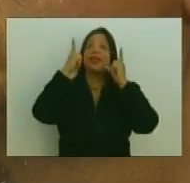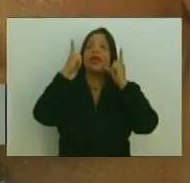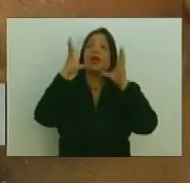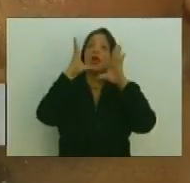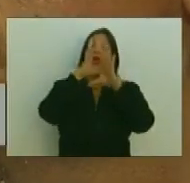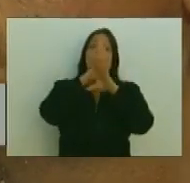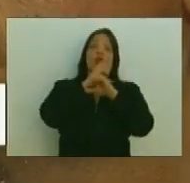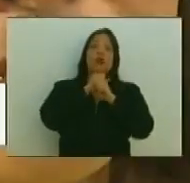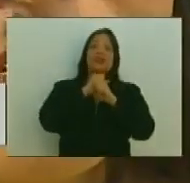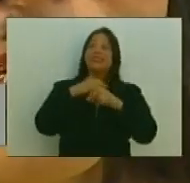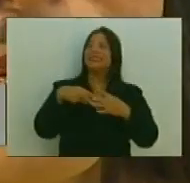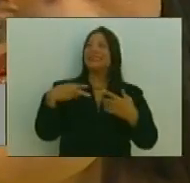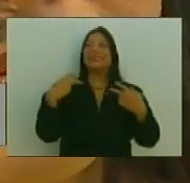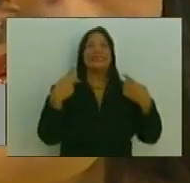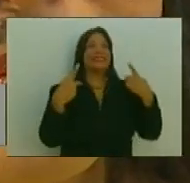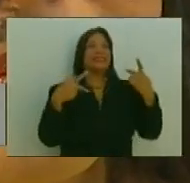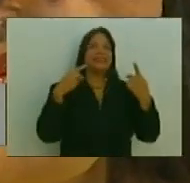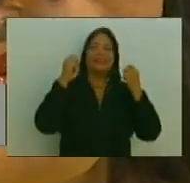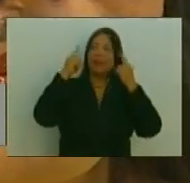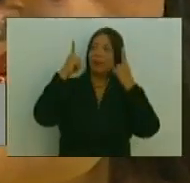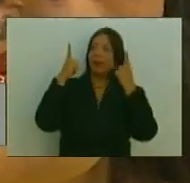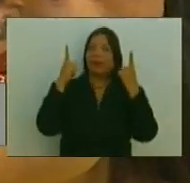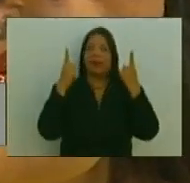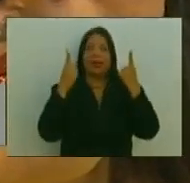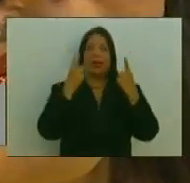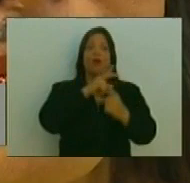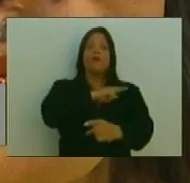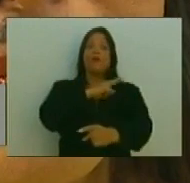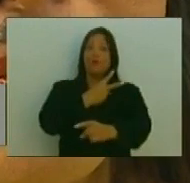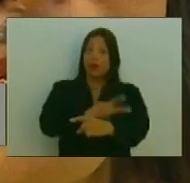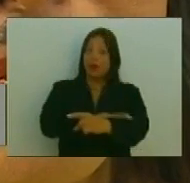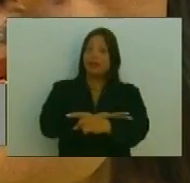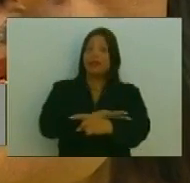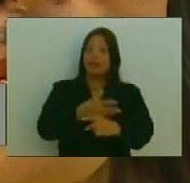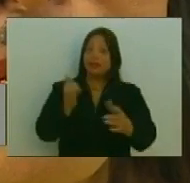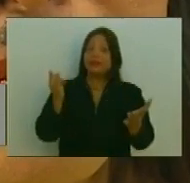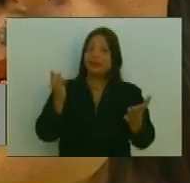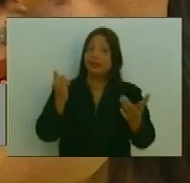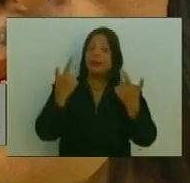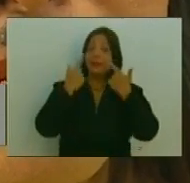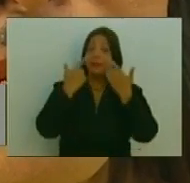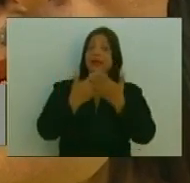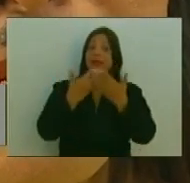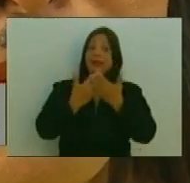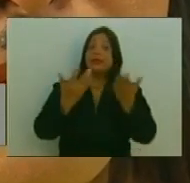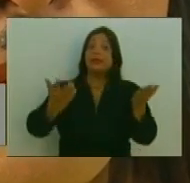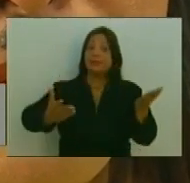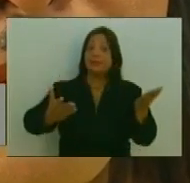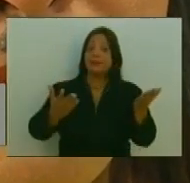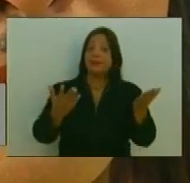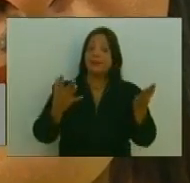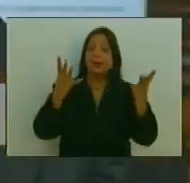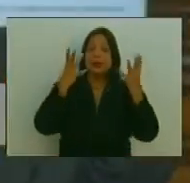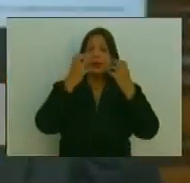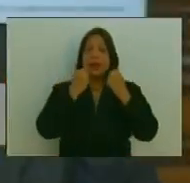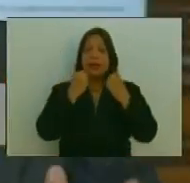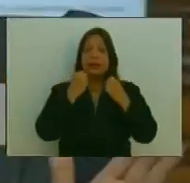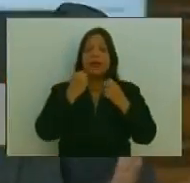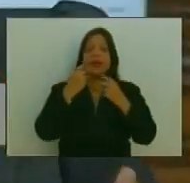para ella era el día, y era muy fuerte. Imagínense ustedes si nos